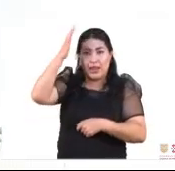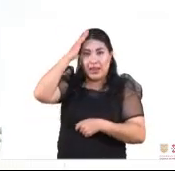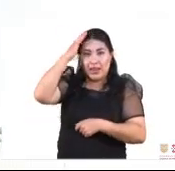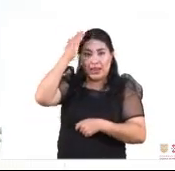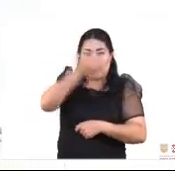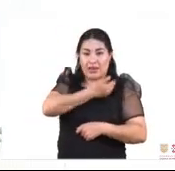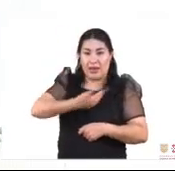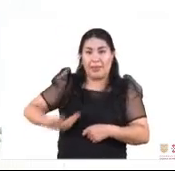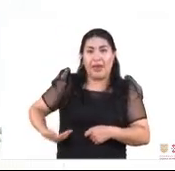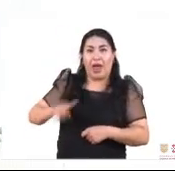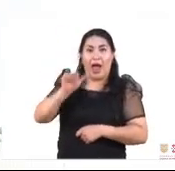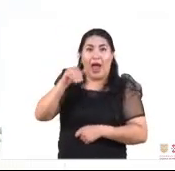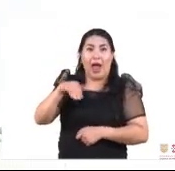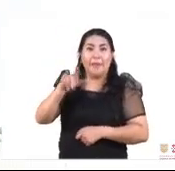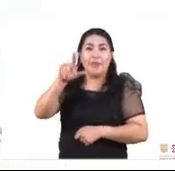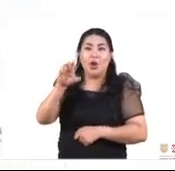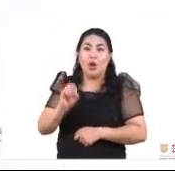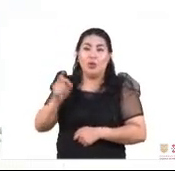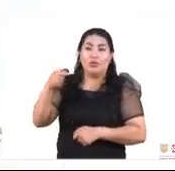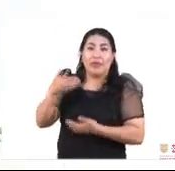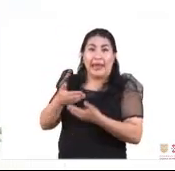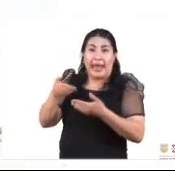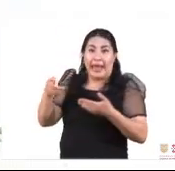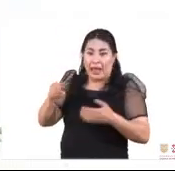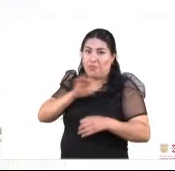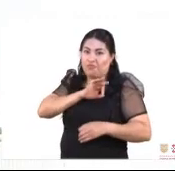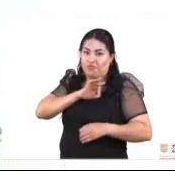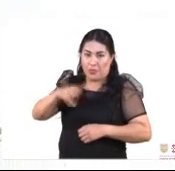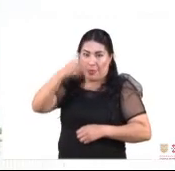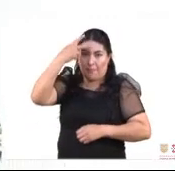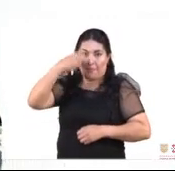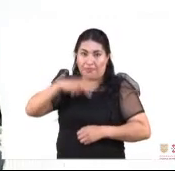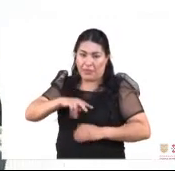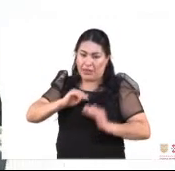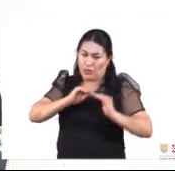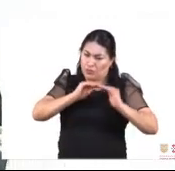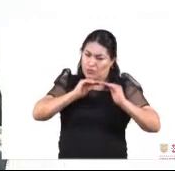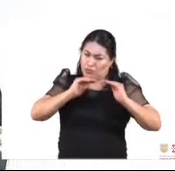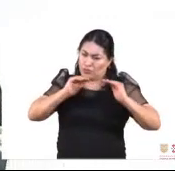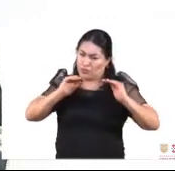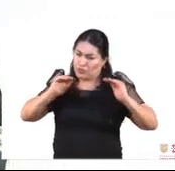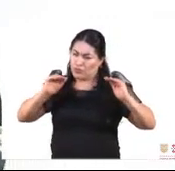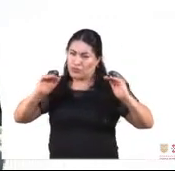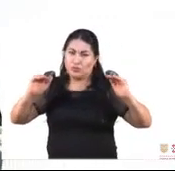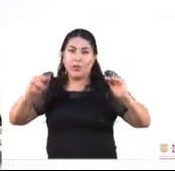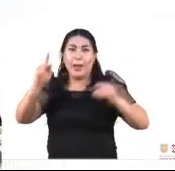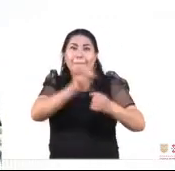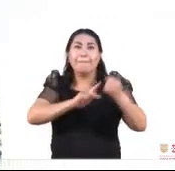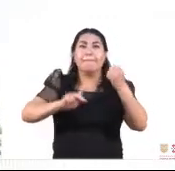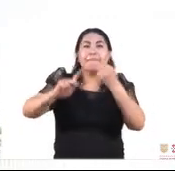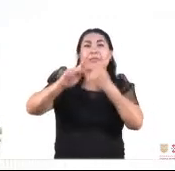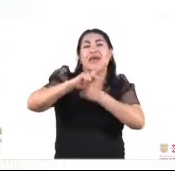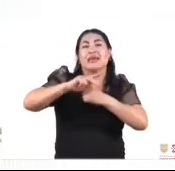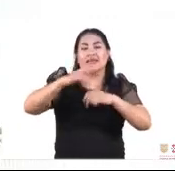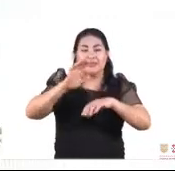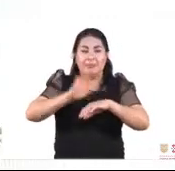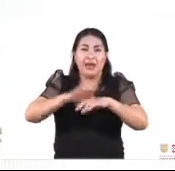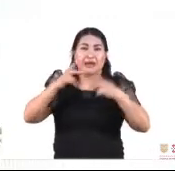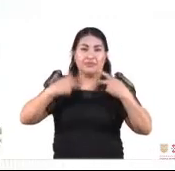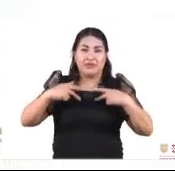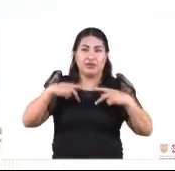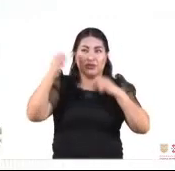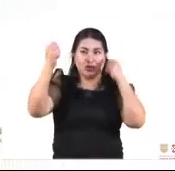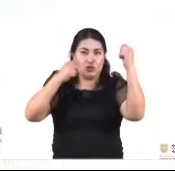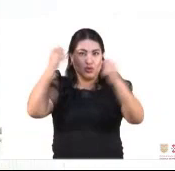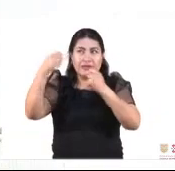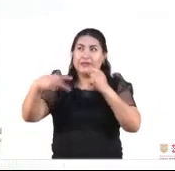Andrés Manuel López Obrador logró mantener a México en el ranking de los países con más llegada de turistas